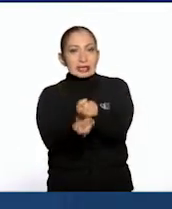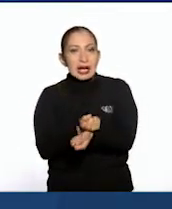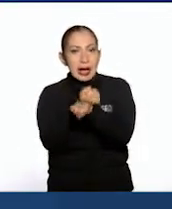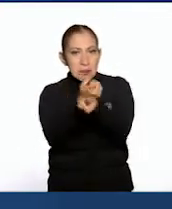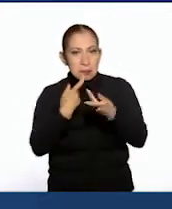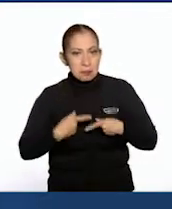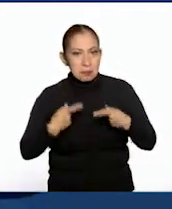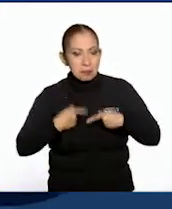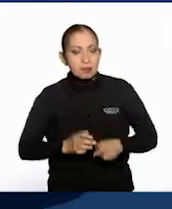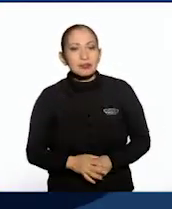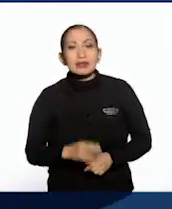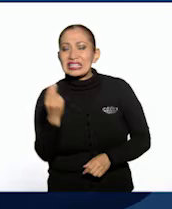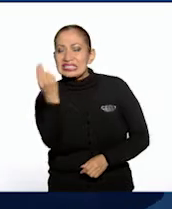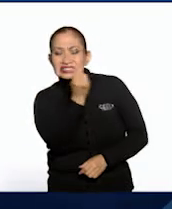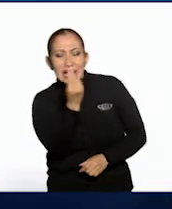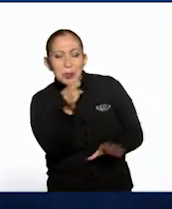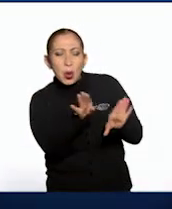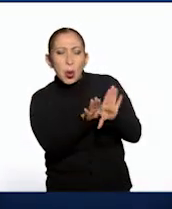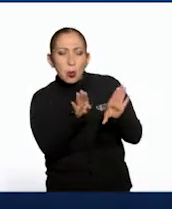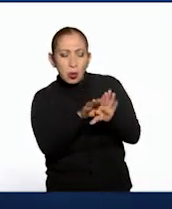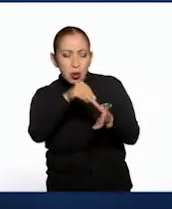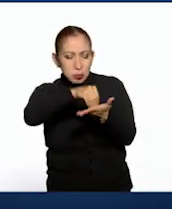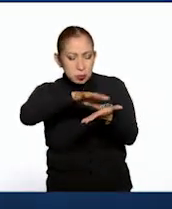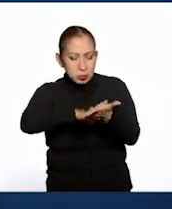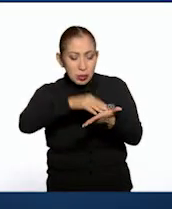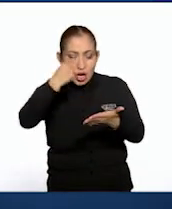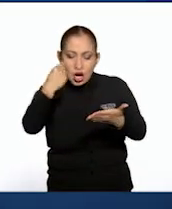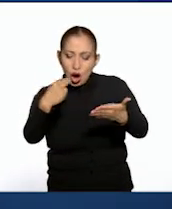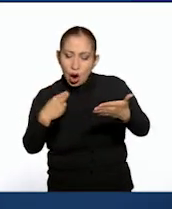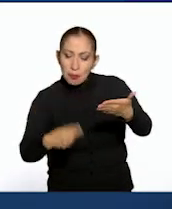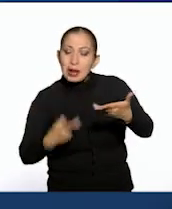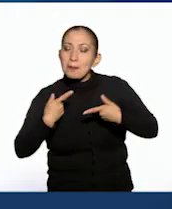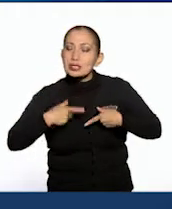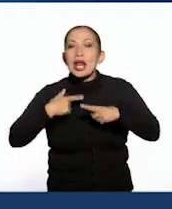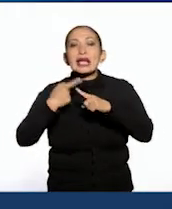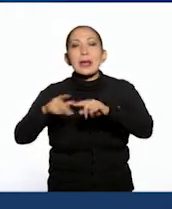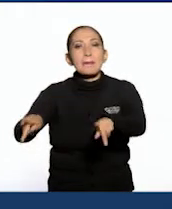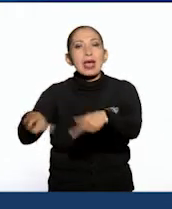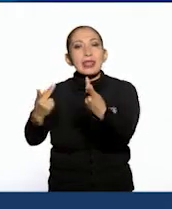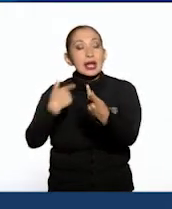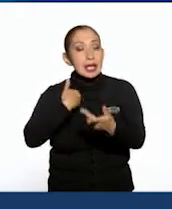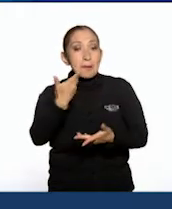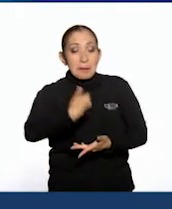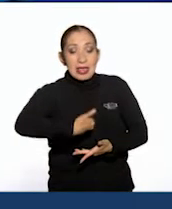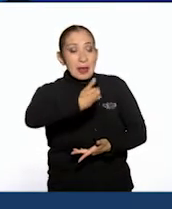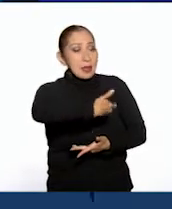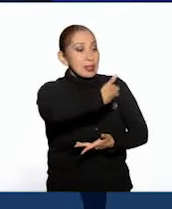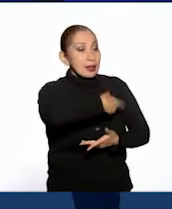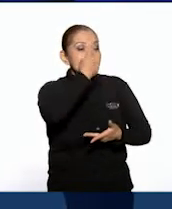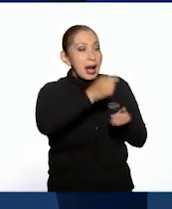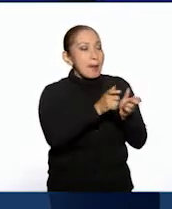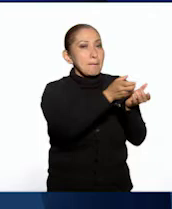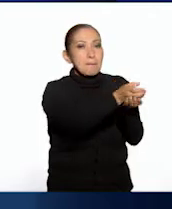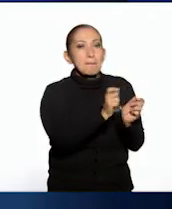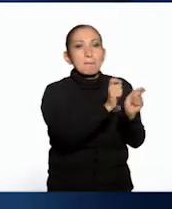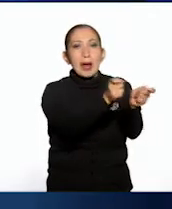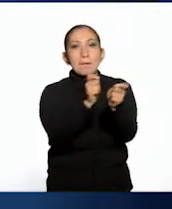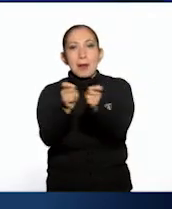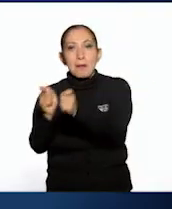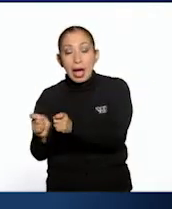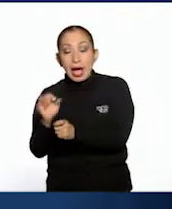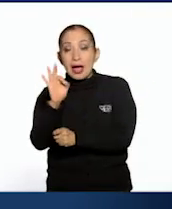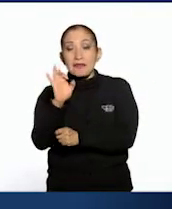esclavos. Necesitaban tener registrados los nombres de sus clientes y los pedidos que debían entregar.